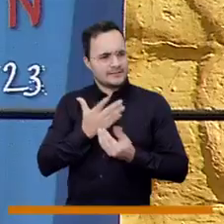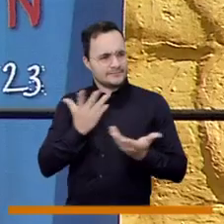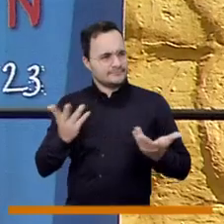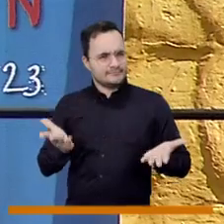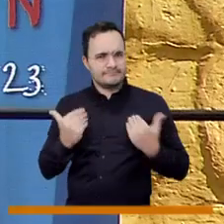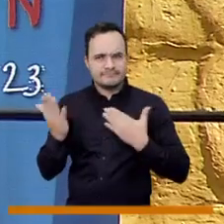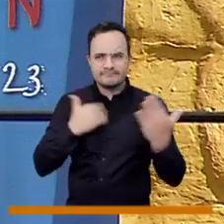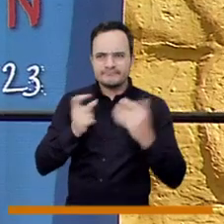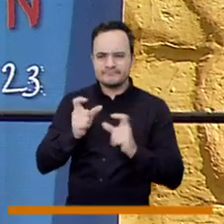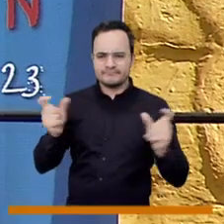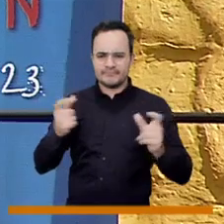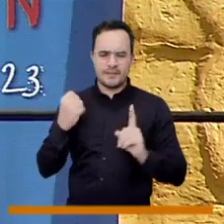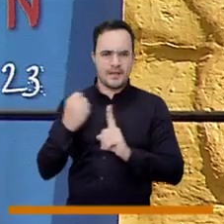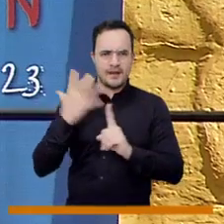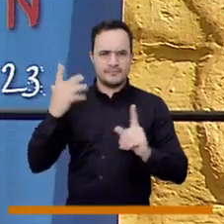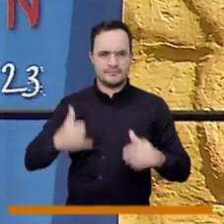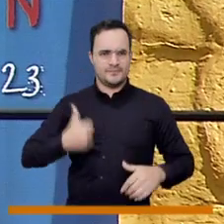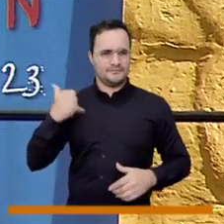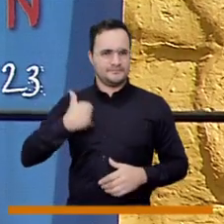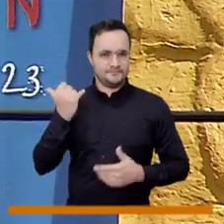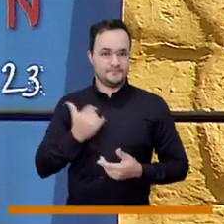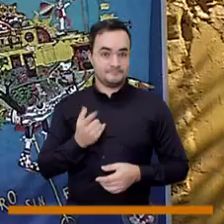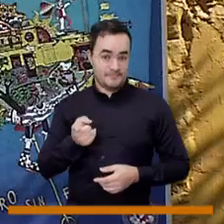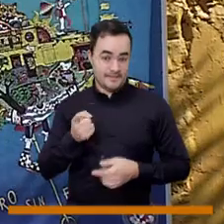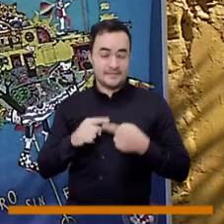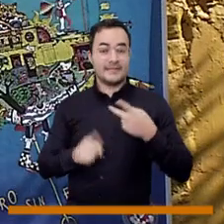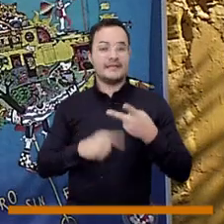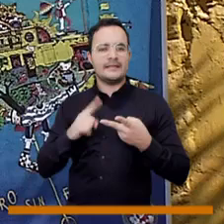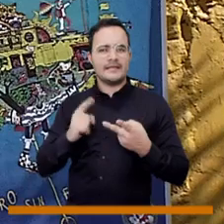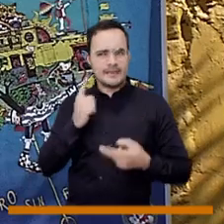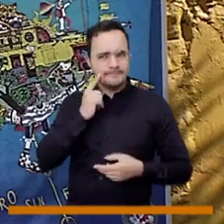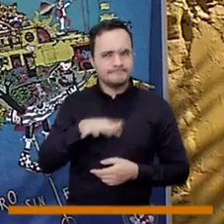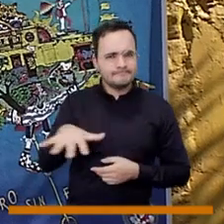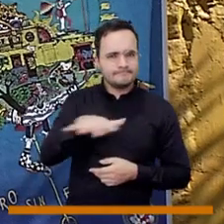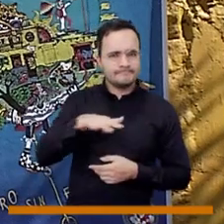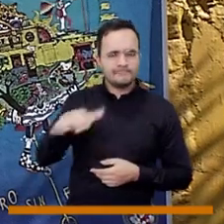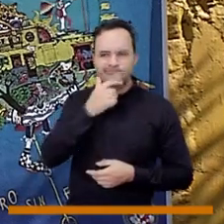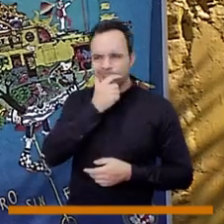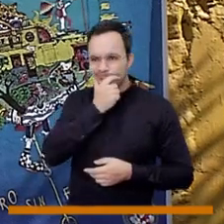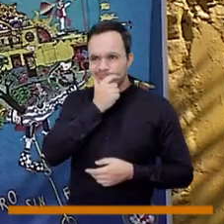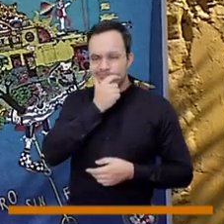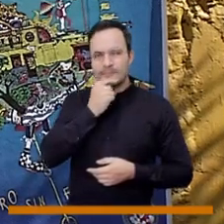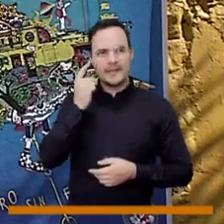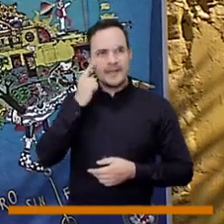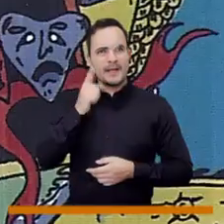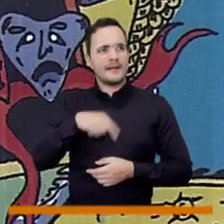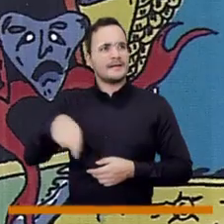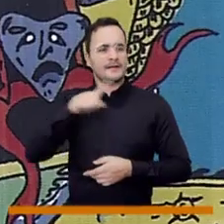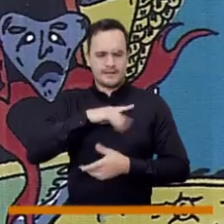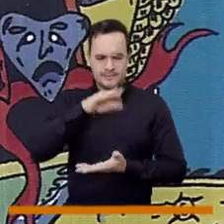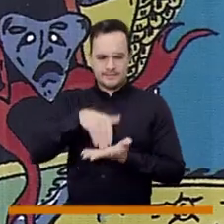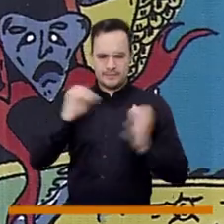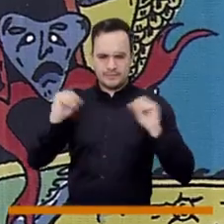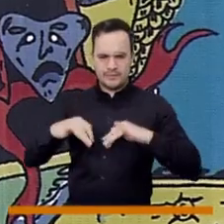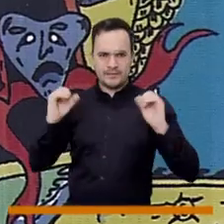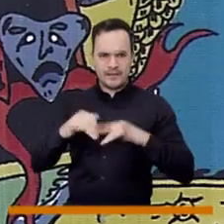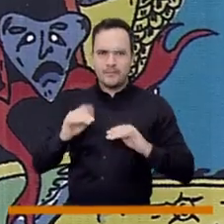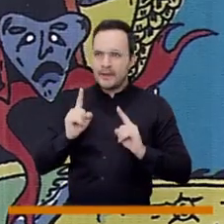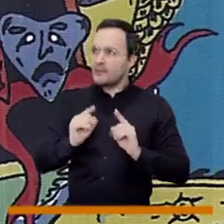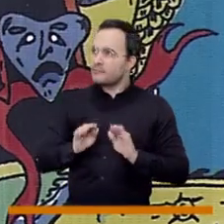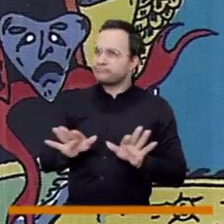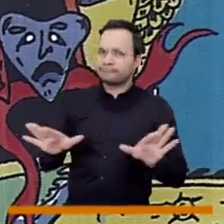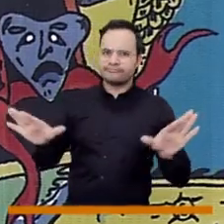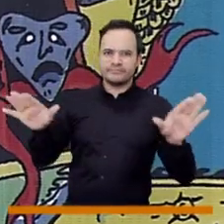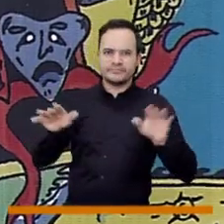donde decidimos también romper el centro, definir que ese centro requiere conversaciones con las periferias.